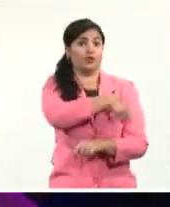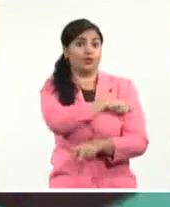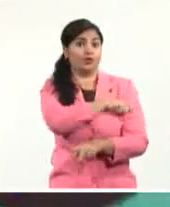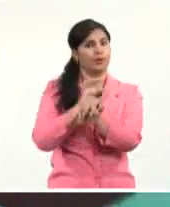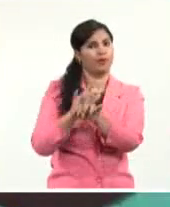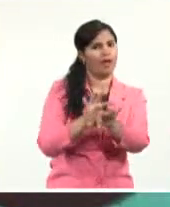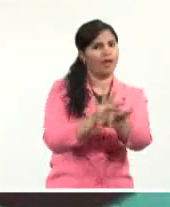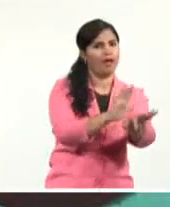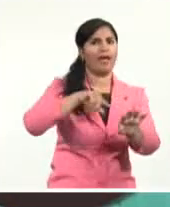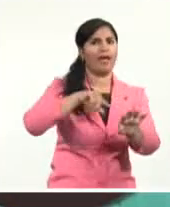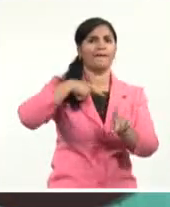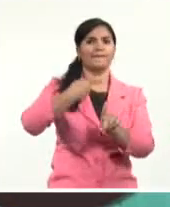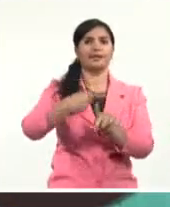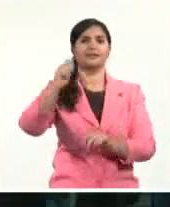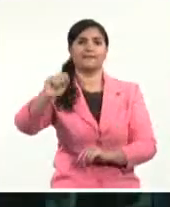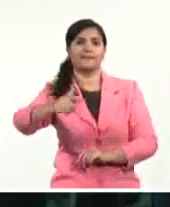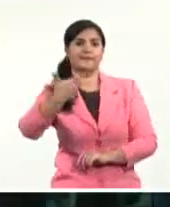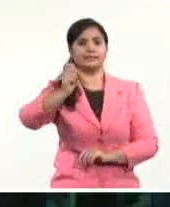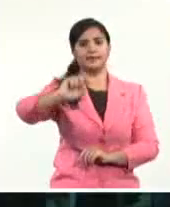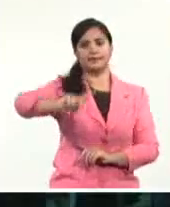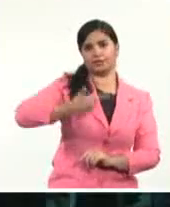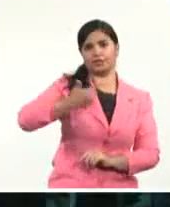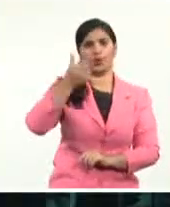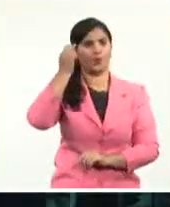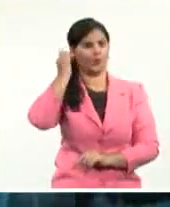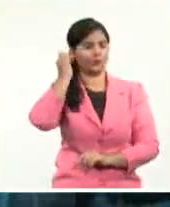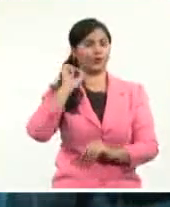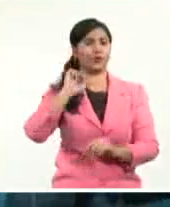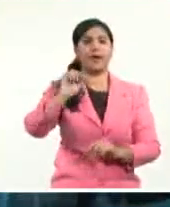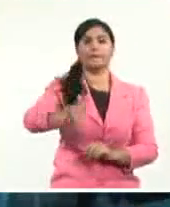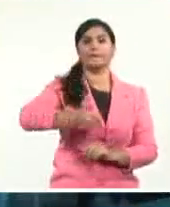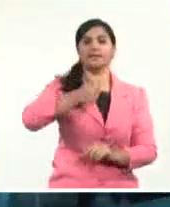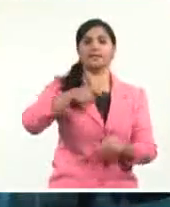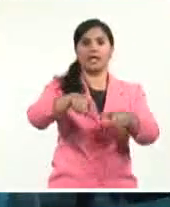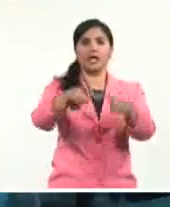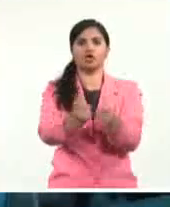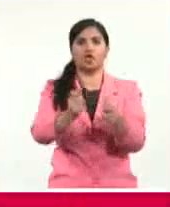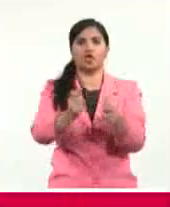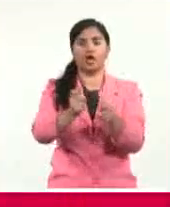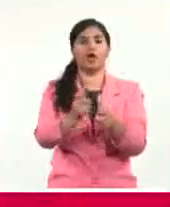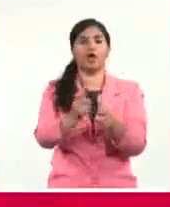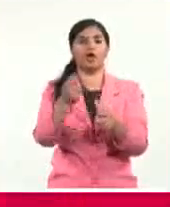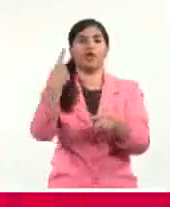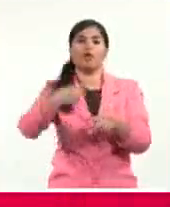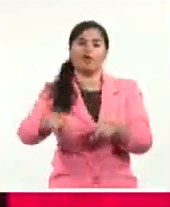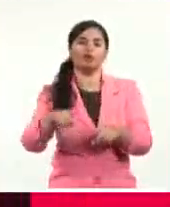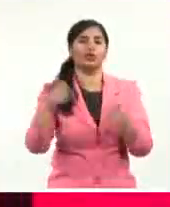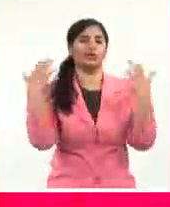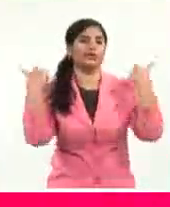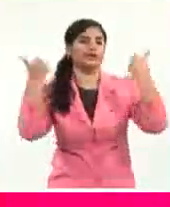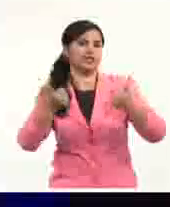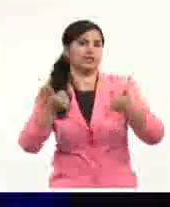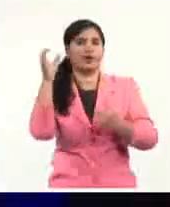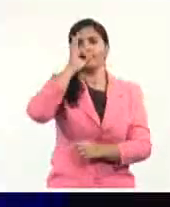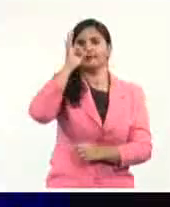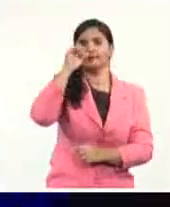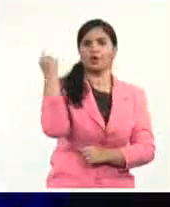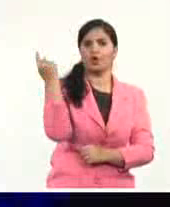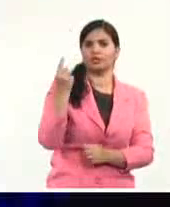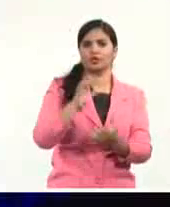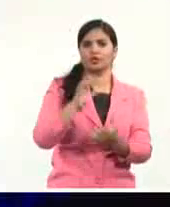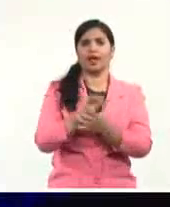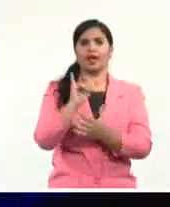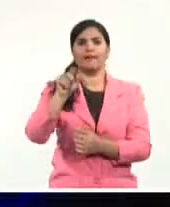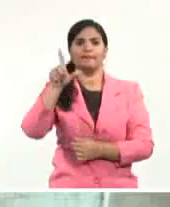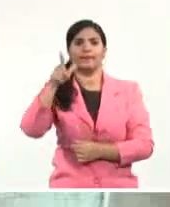la viceministra de Cultura Kenelba Carvajal, la presidenta del Consejo Digitzi Hernández Oliva, la directora del Circo Nacional Milagros